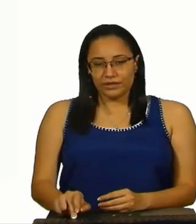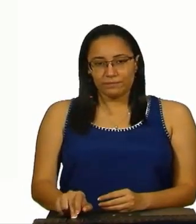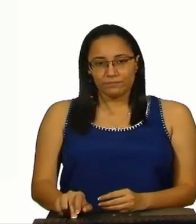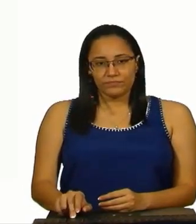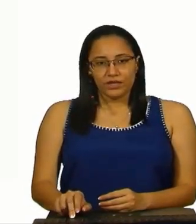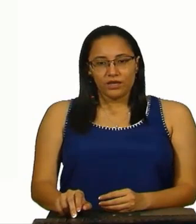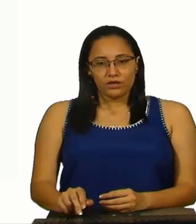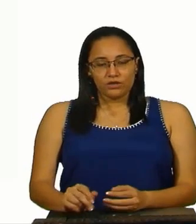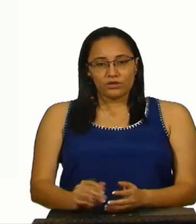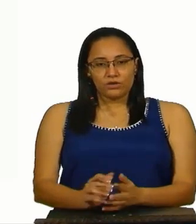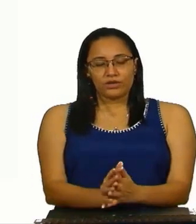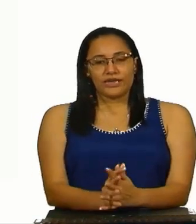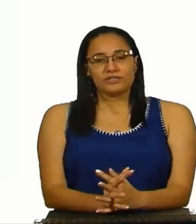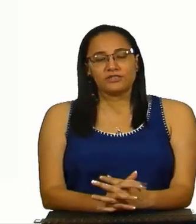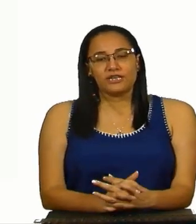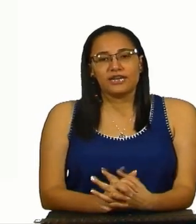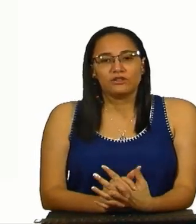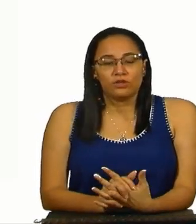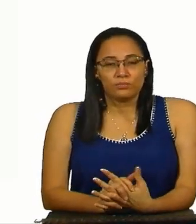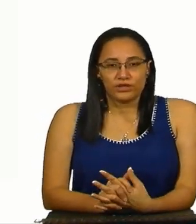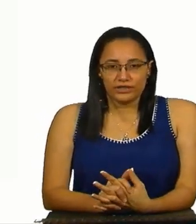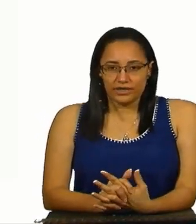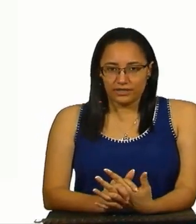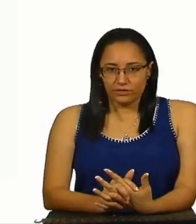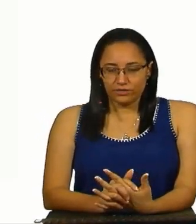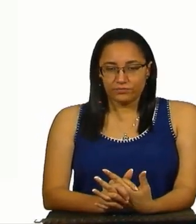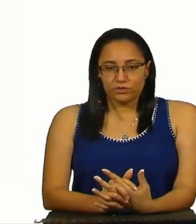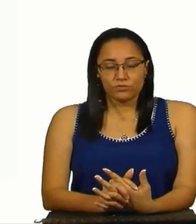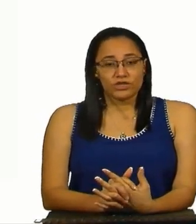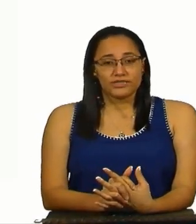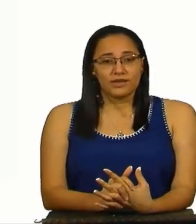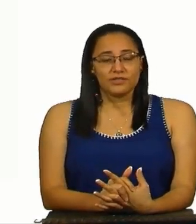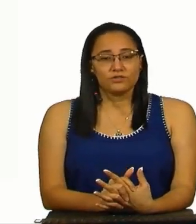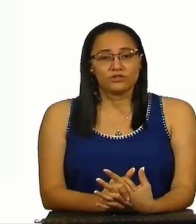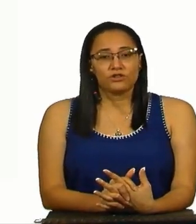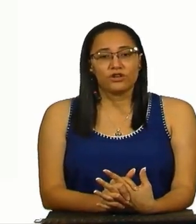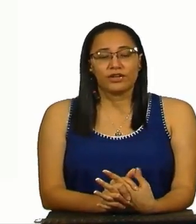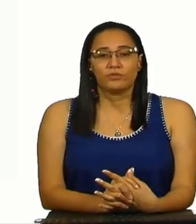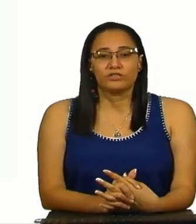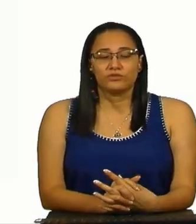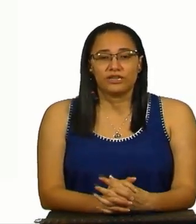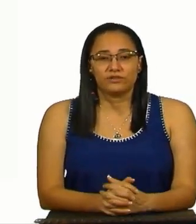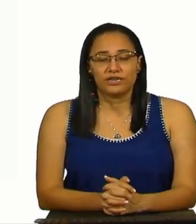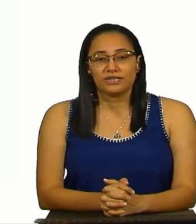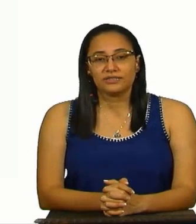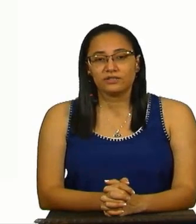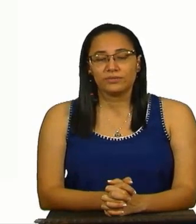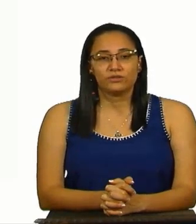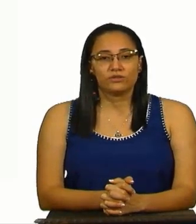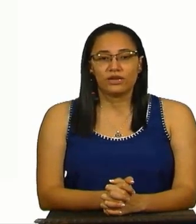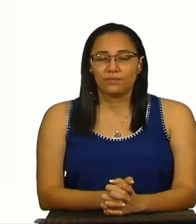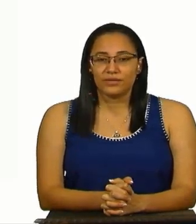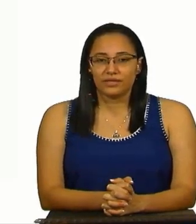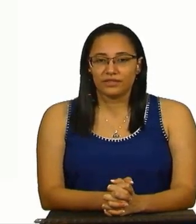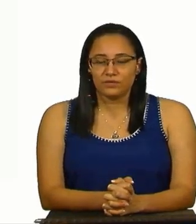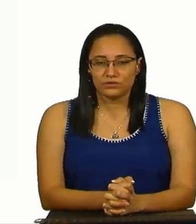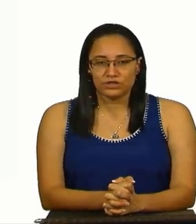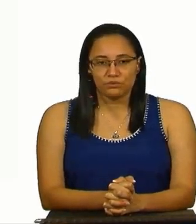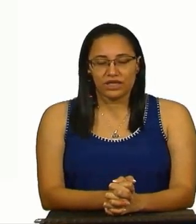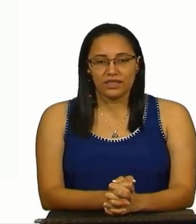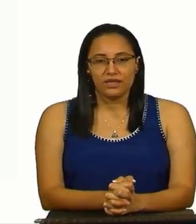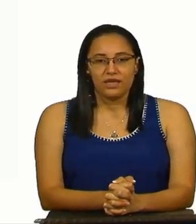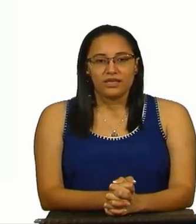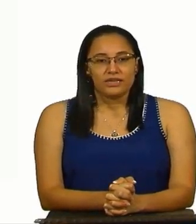Muy bien. Esto sería todo por el día de hoy. Como ustedes saben, nosotros los queremos estudiando en casa, tomando todas las medidas